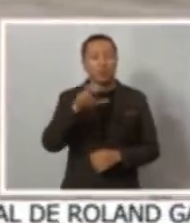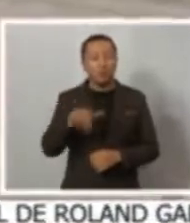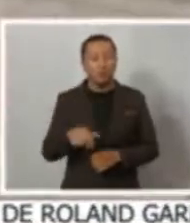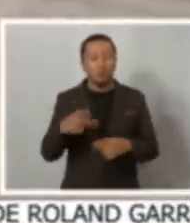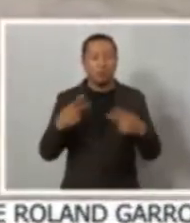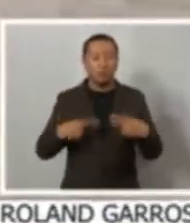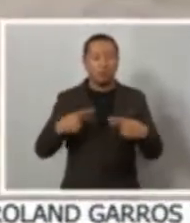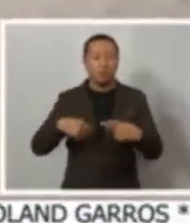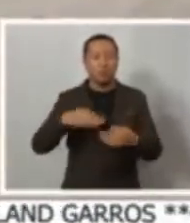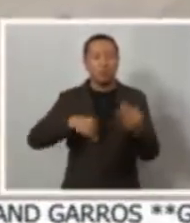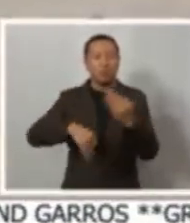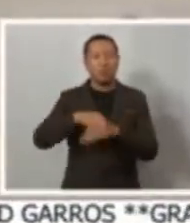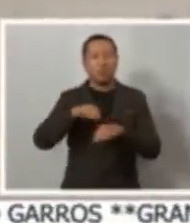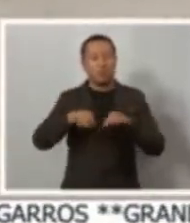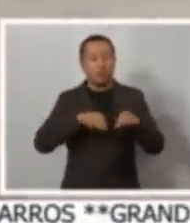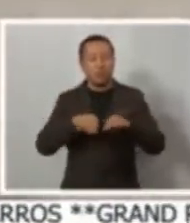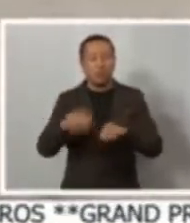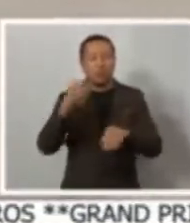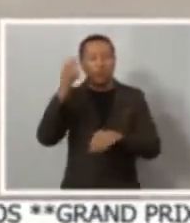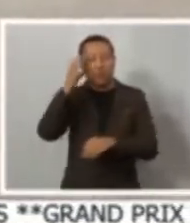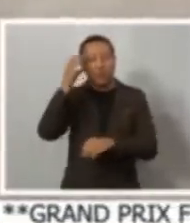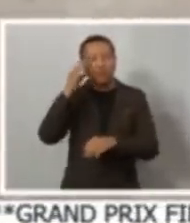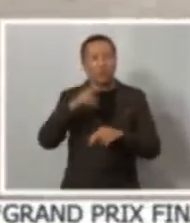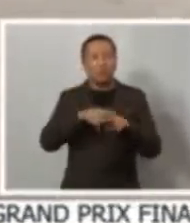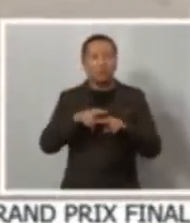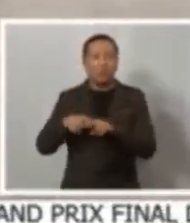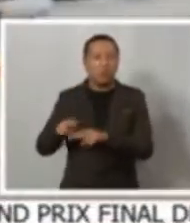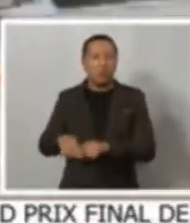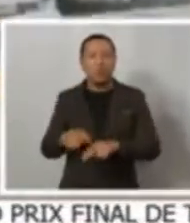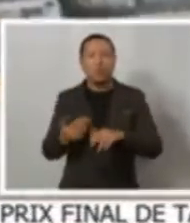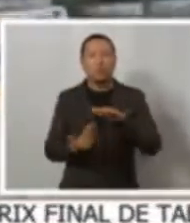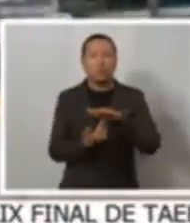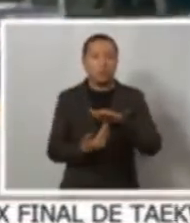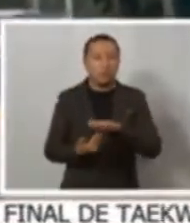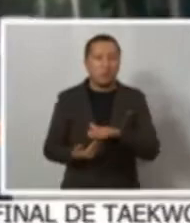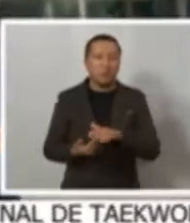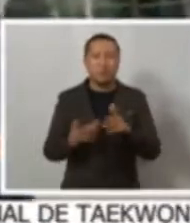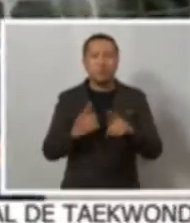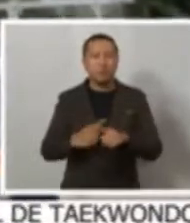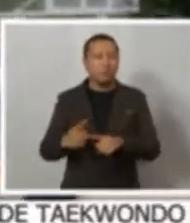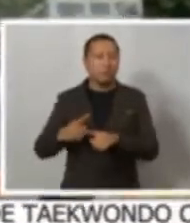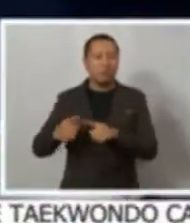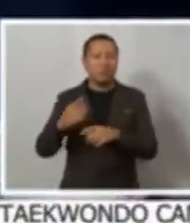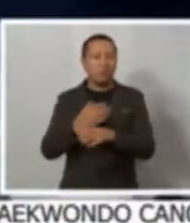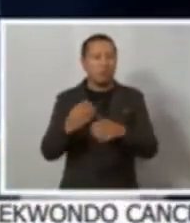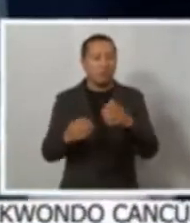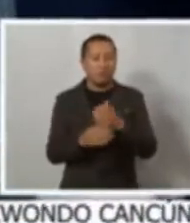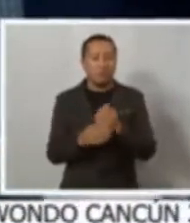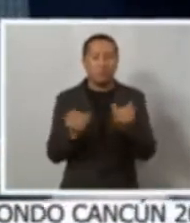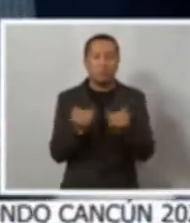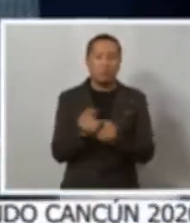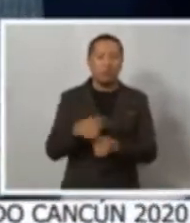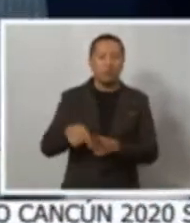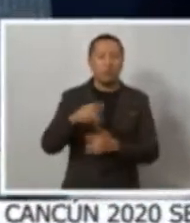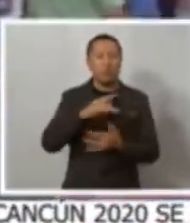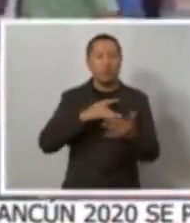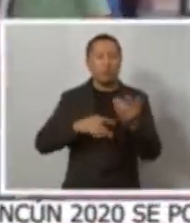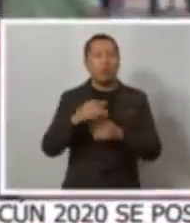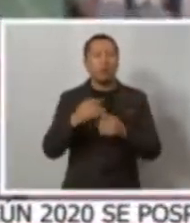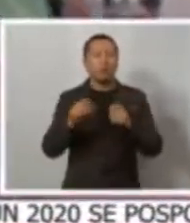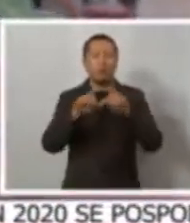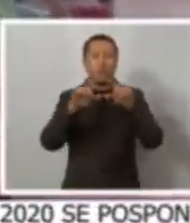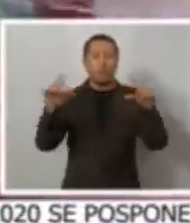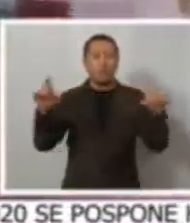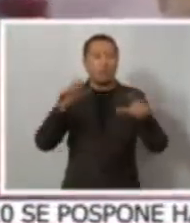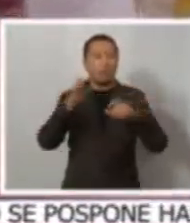que labora en la playa resguardaron camastros, sillas, mesas y equipamiento. En tanto, los empleados de las discotecas bajaron marquesinas y letreros para evitar que durante